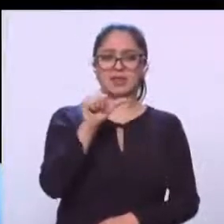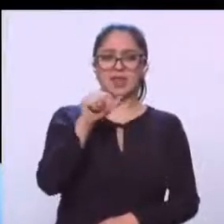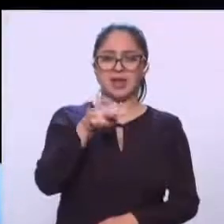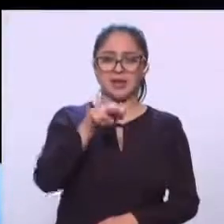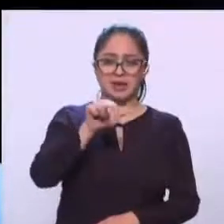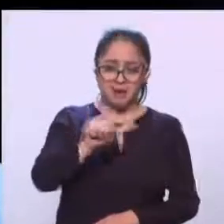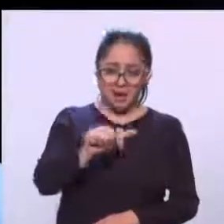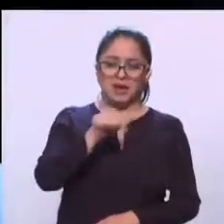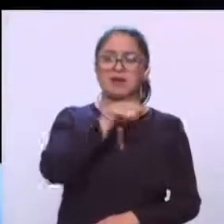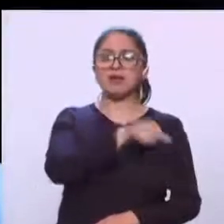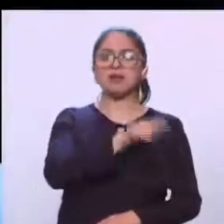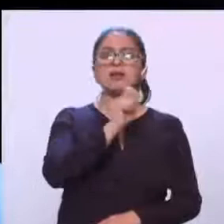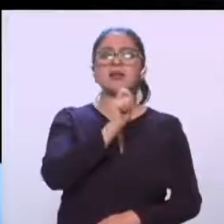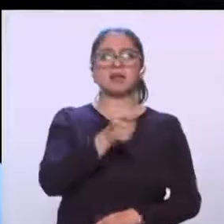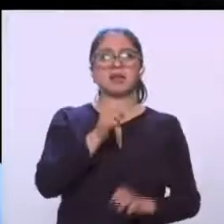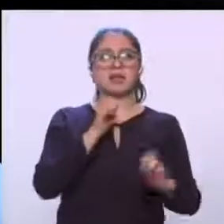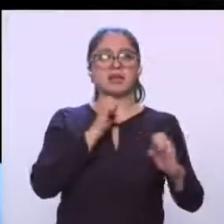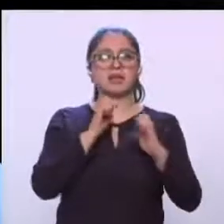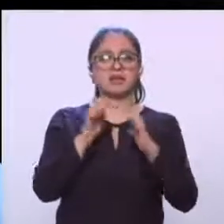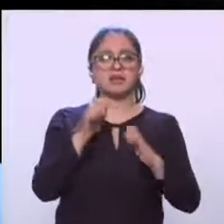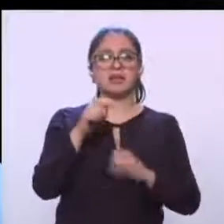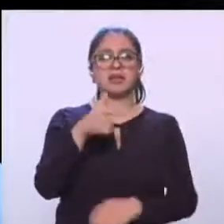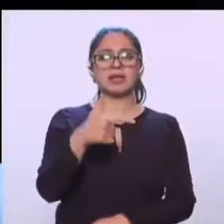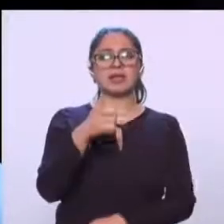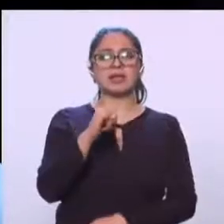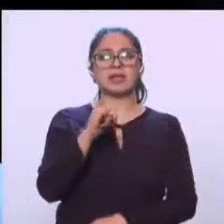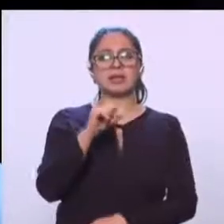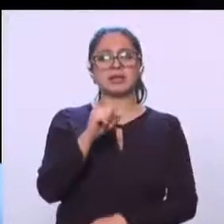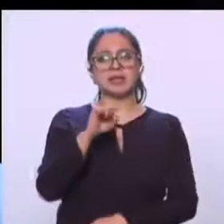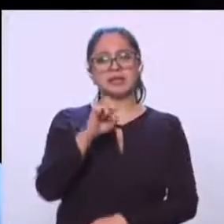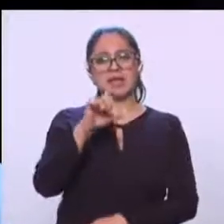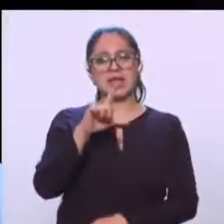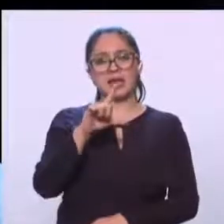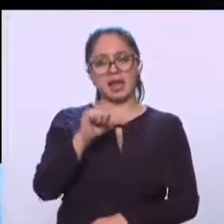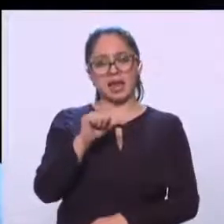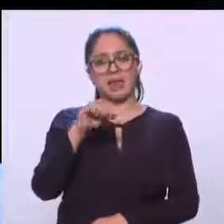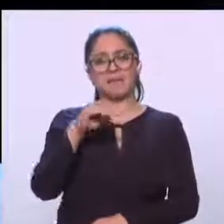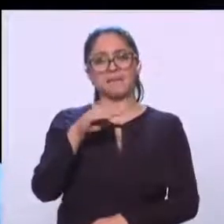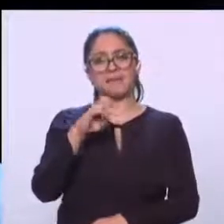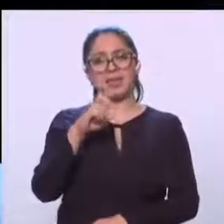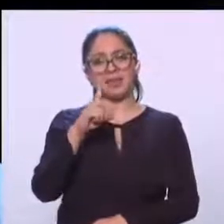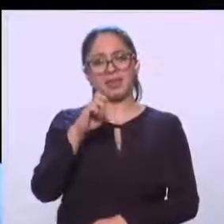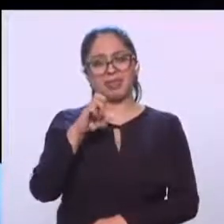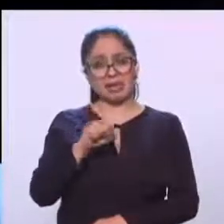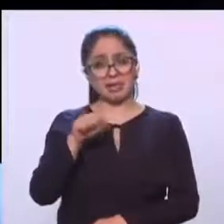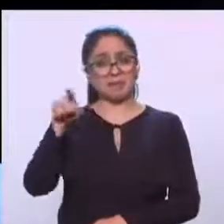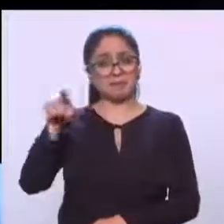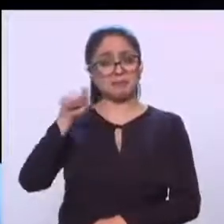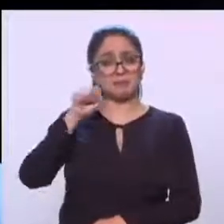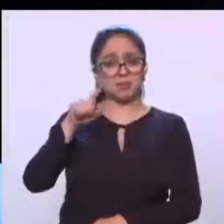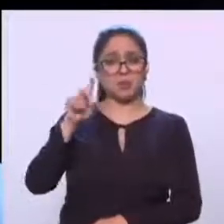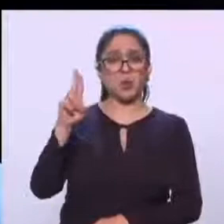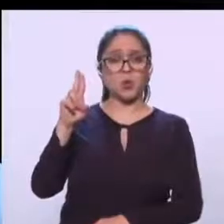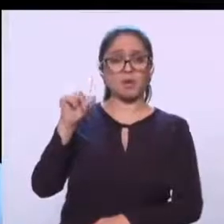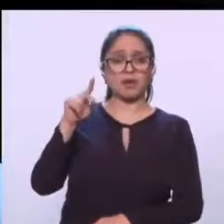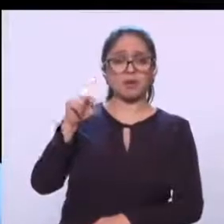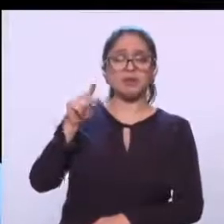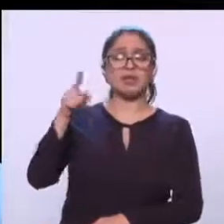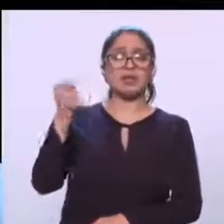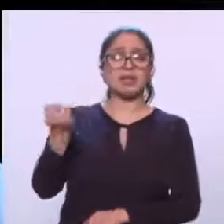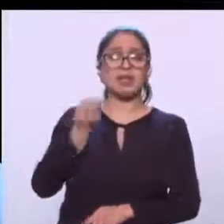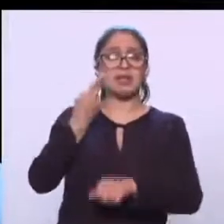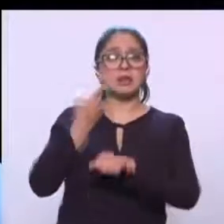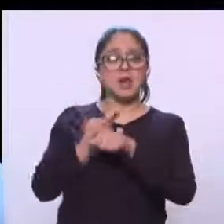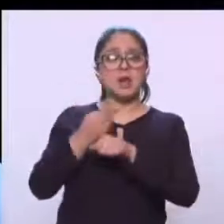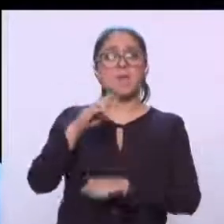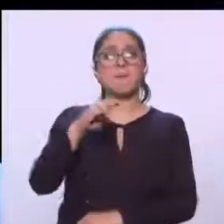tuvo para hablar de ella con Gisela Méndez, que es urbanista y también secretaria de Movilidad del Gobierno